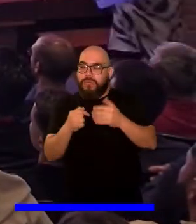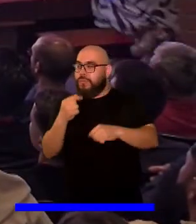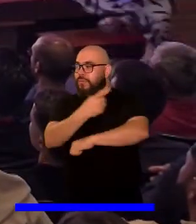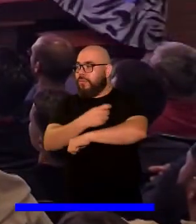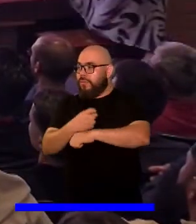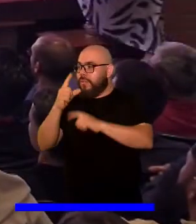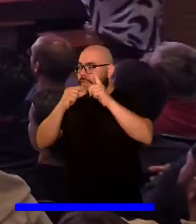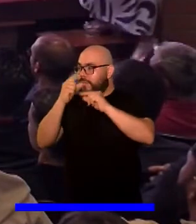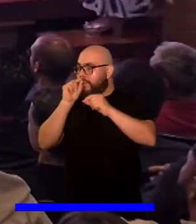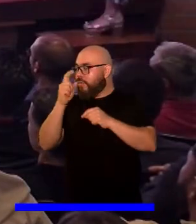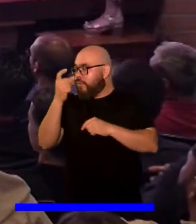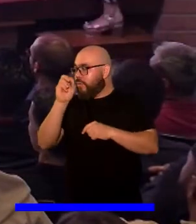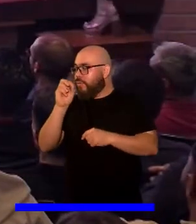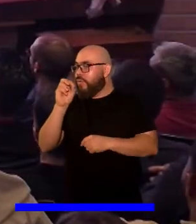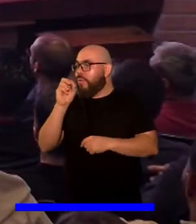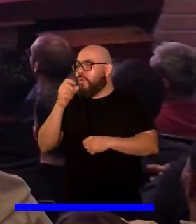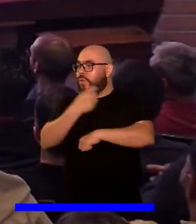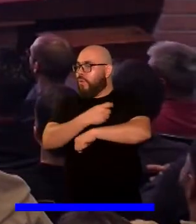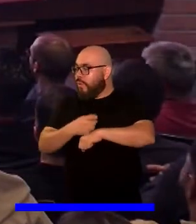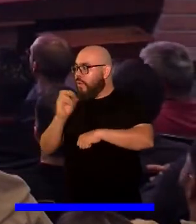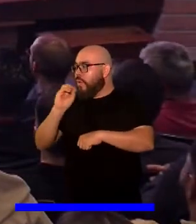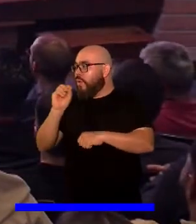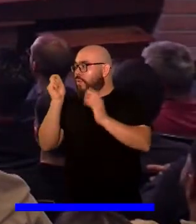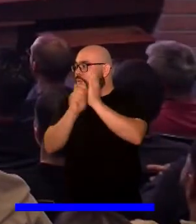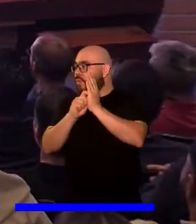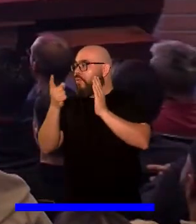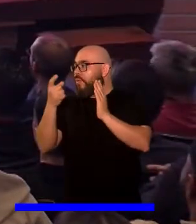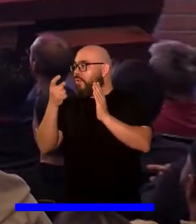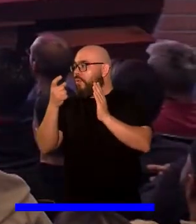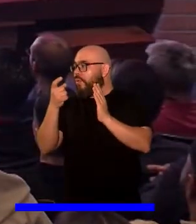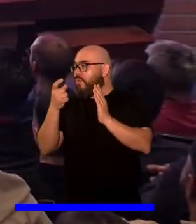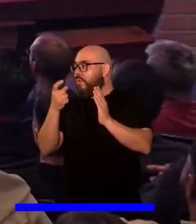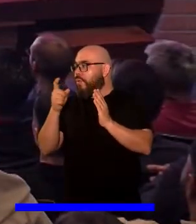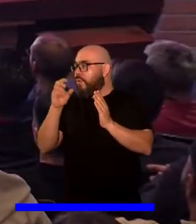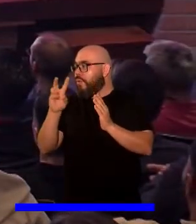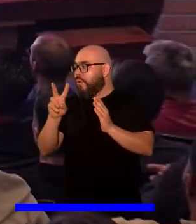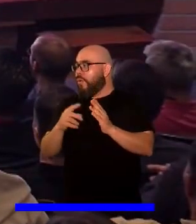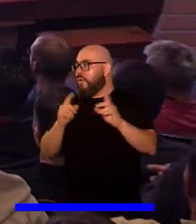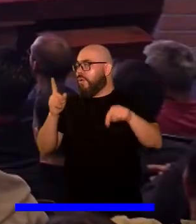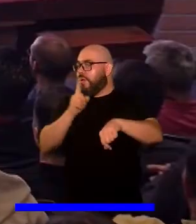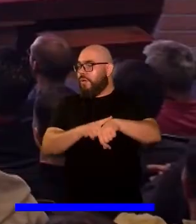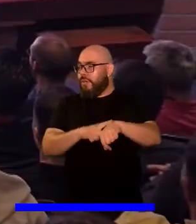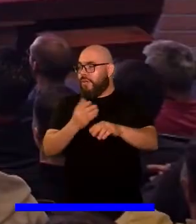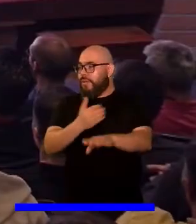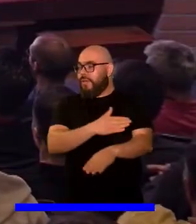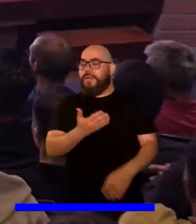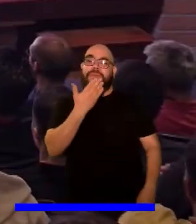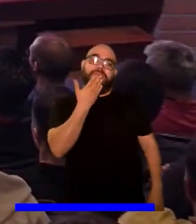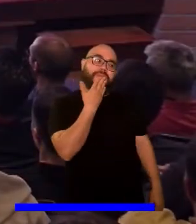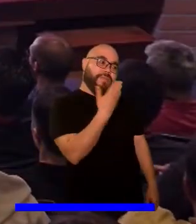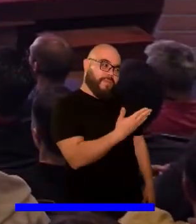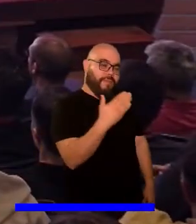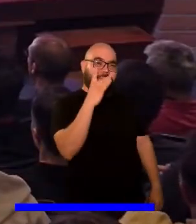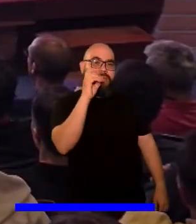Vale, entonces abro por si de pronto hay alguna pregunta del público, si tenemos tiempo. Sí, antes de pasar a las preguntas, muchísimas gracias, Daniel, por